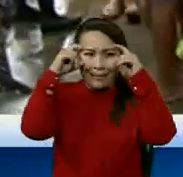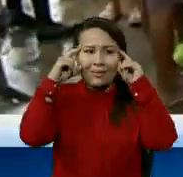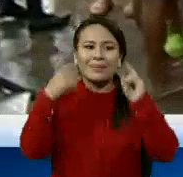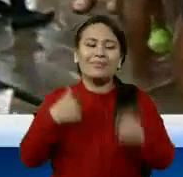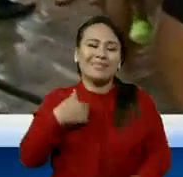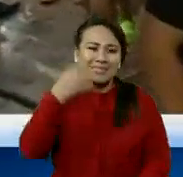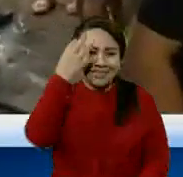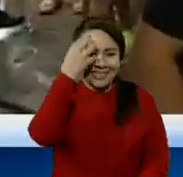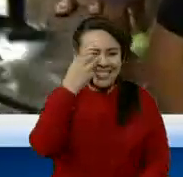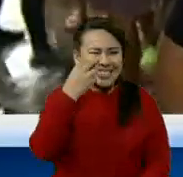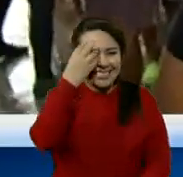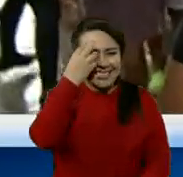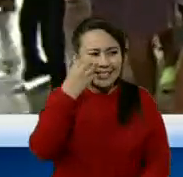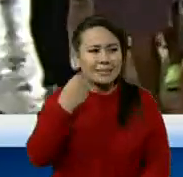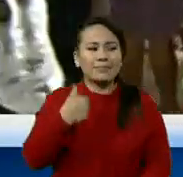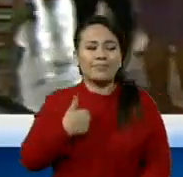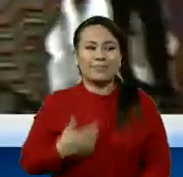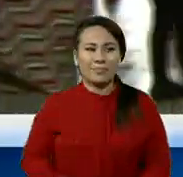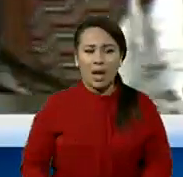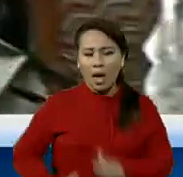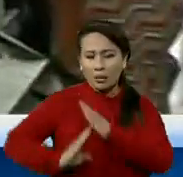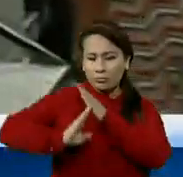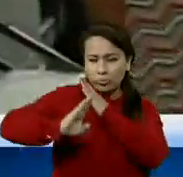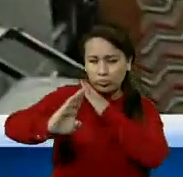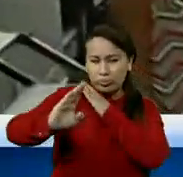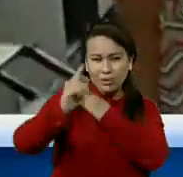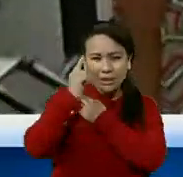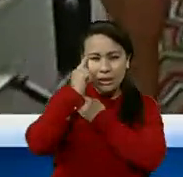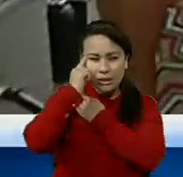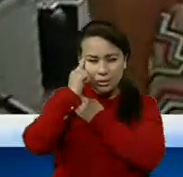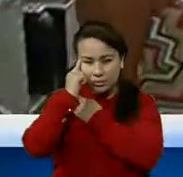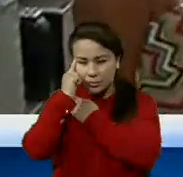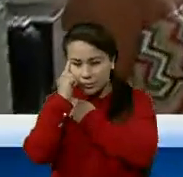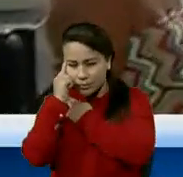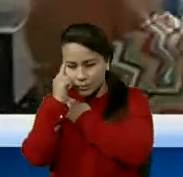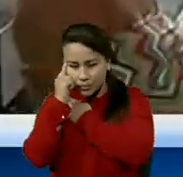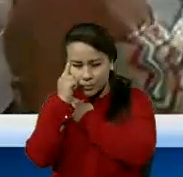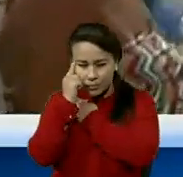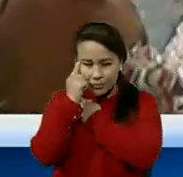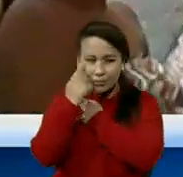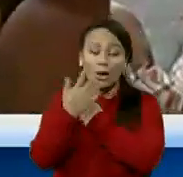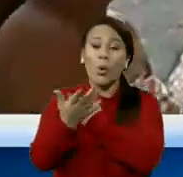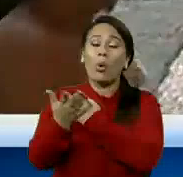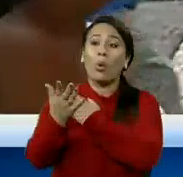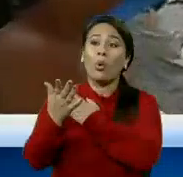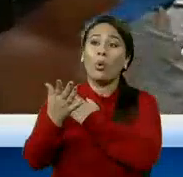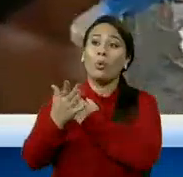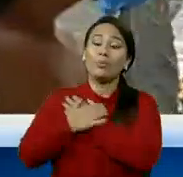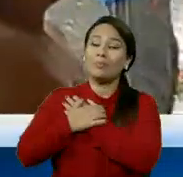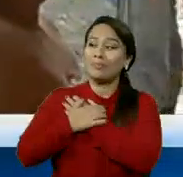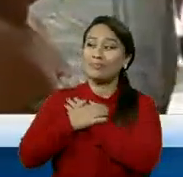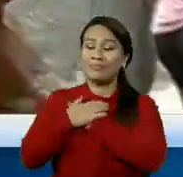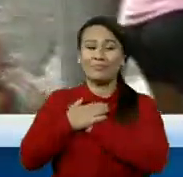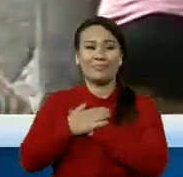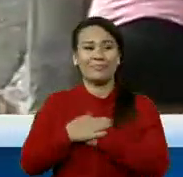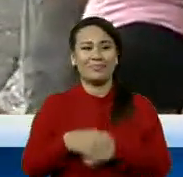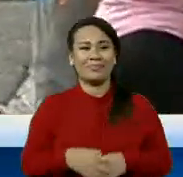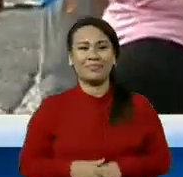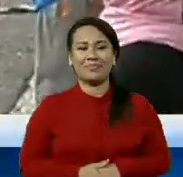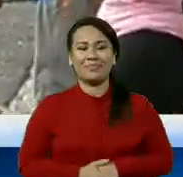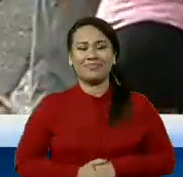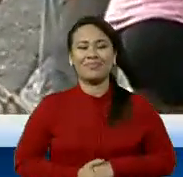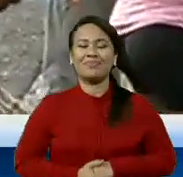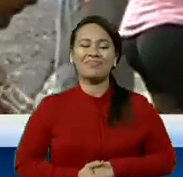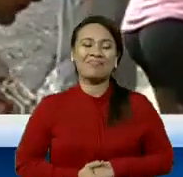la conjuntivitis. La patada china, como dice. Parezco a Rocky. Ah, caramba. Bueno, el municipio se